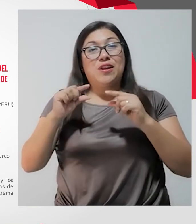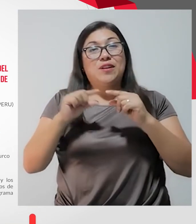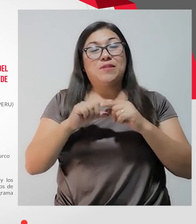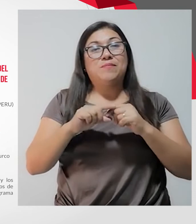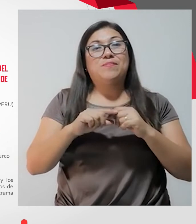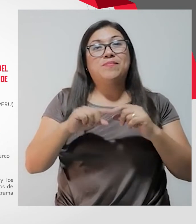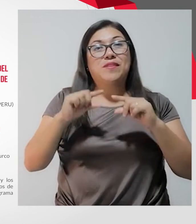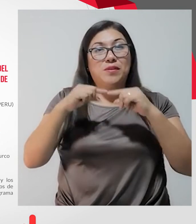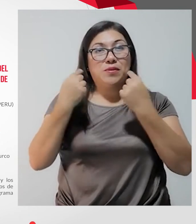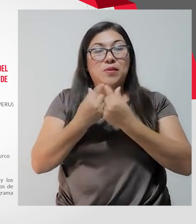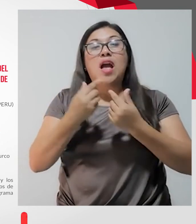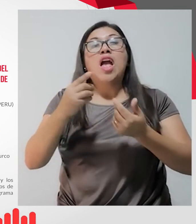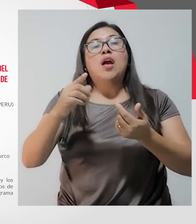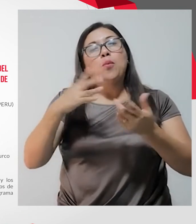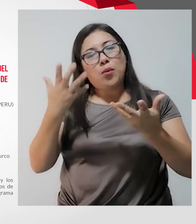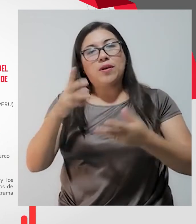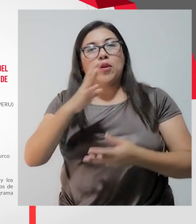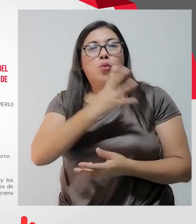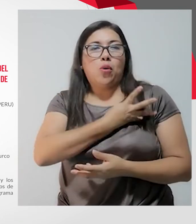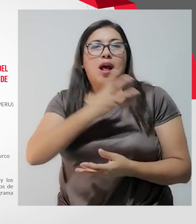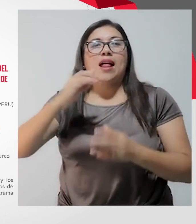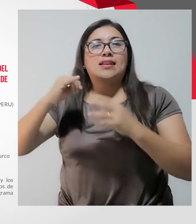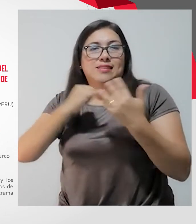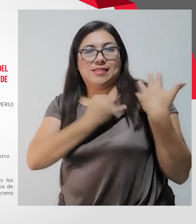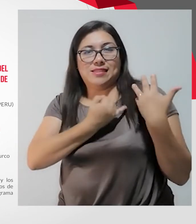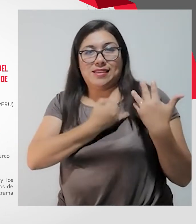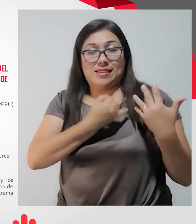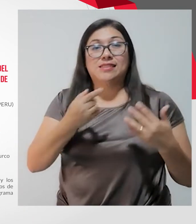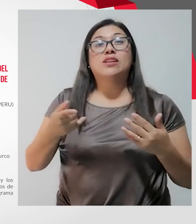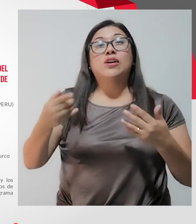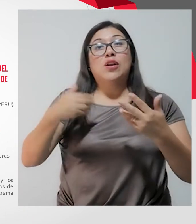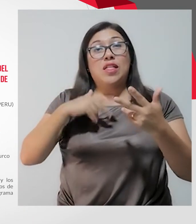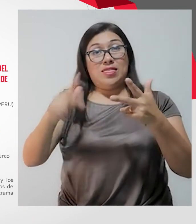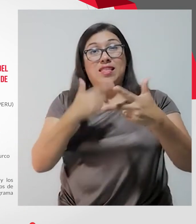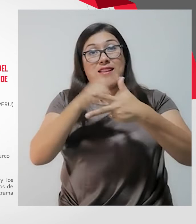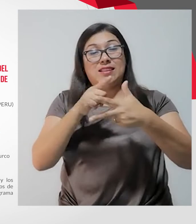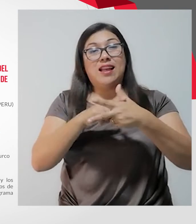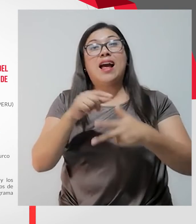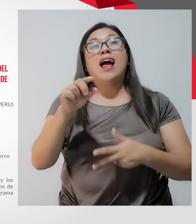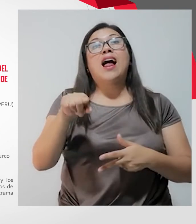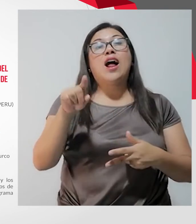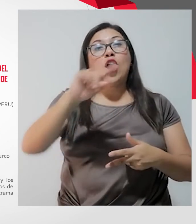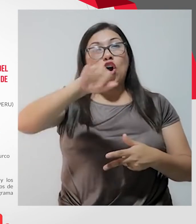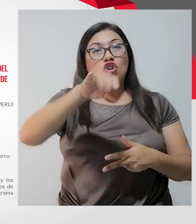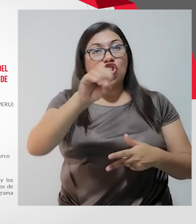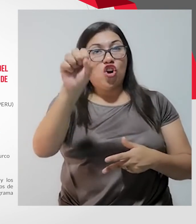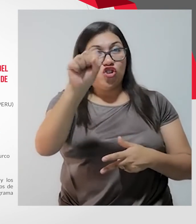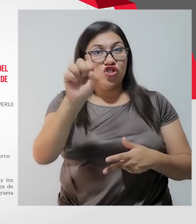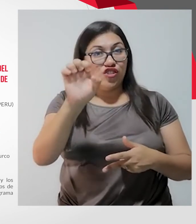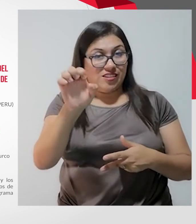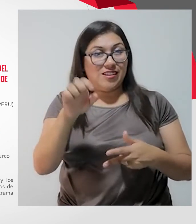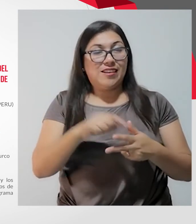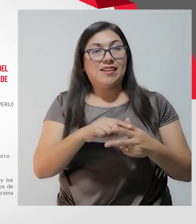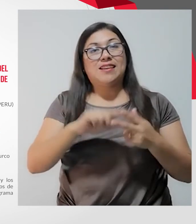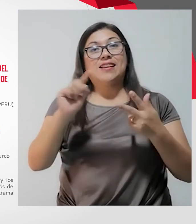de cuarto a sexto grado, el primer puesto fue para José Sebastián Roldán Jara.